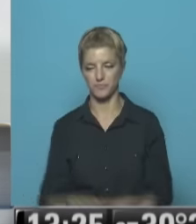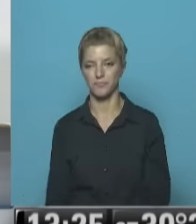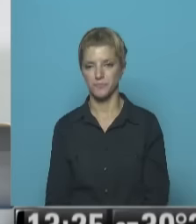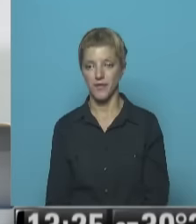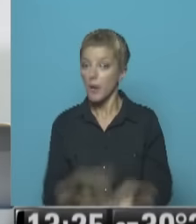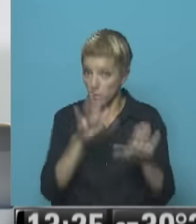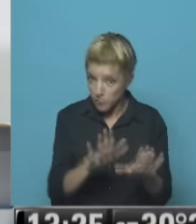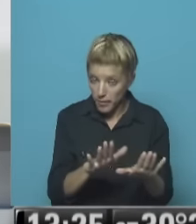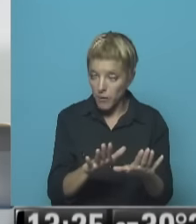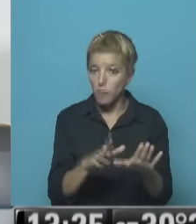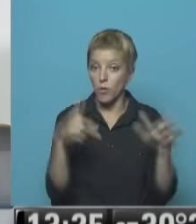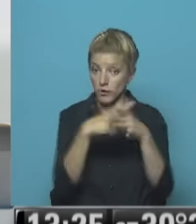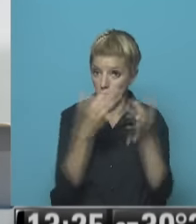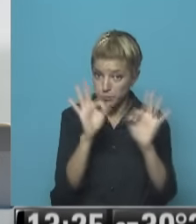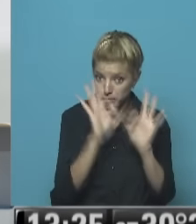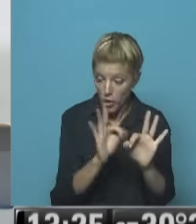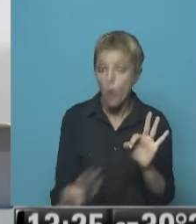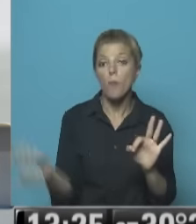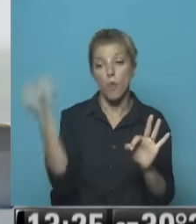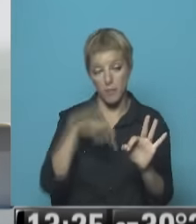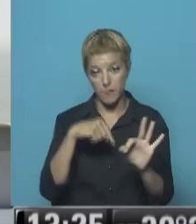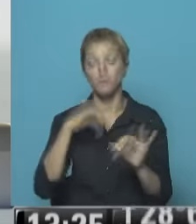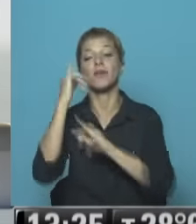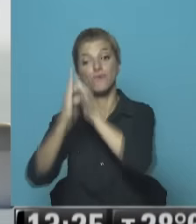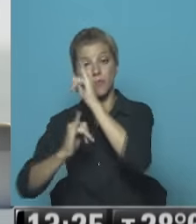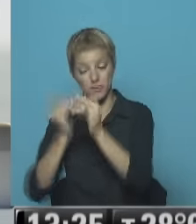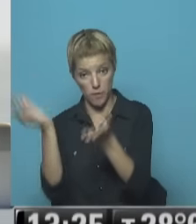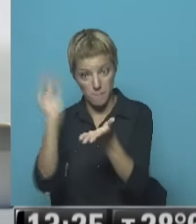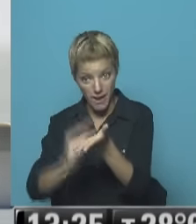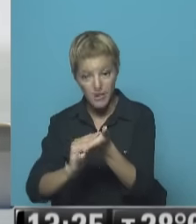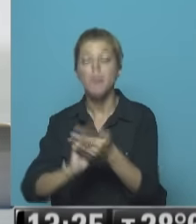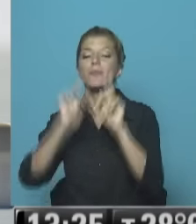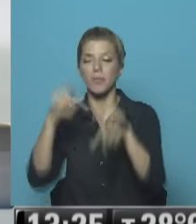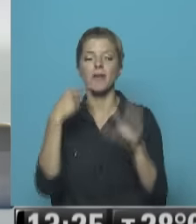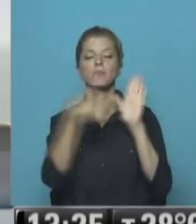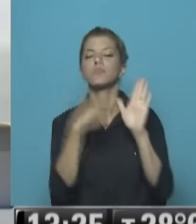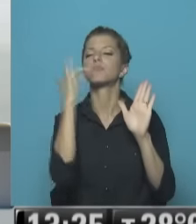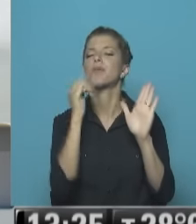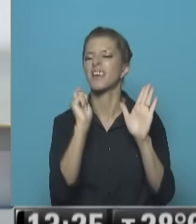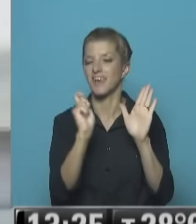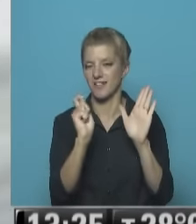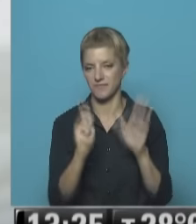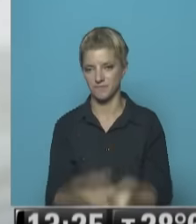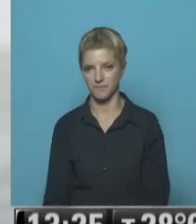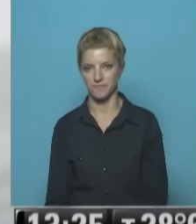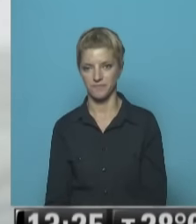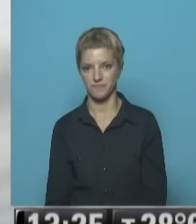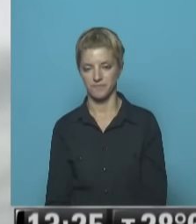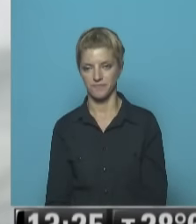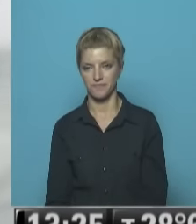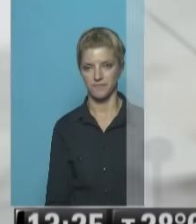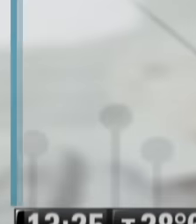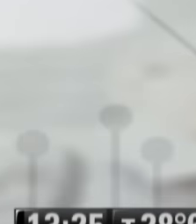4535-0709. No se vayan, porque al regreso, además de tener mucha más información en Visión 7 Internacional, le decimos de quién se trata. Ya volvemos.